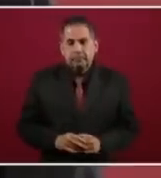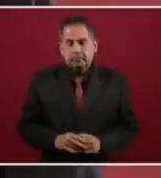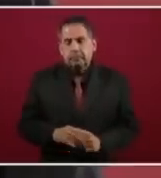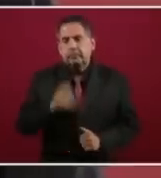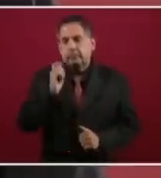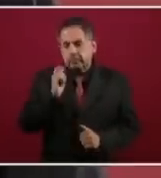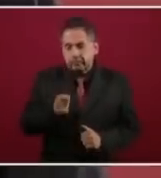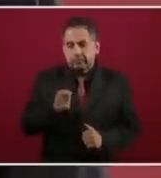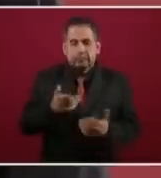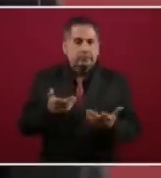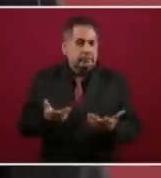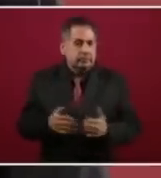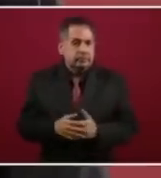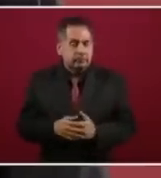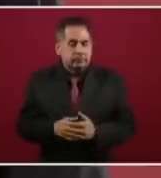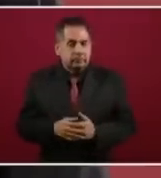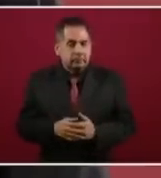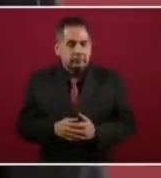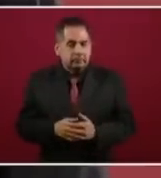implica que